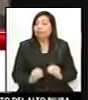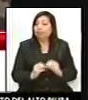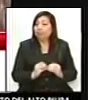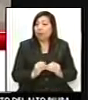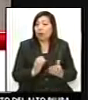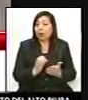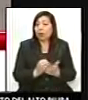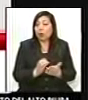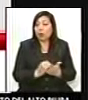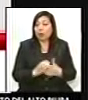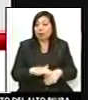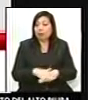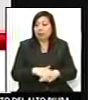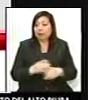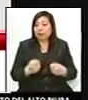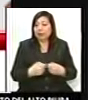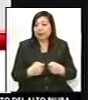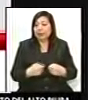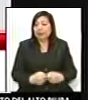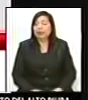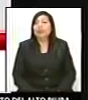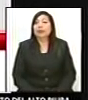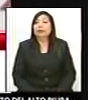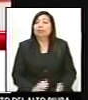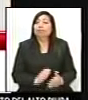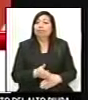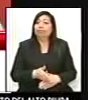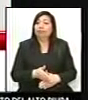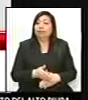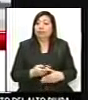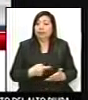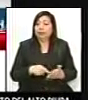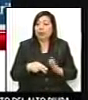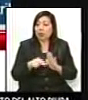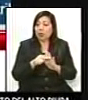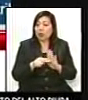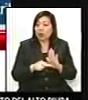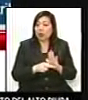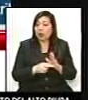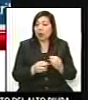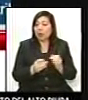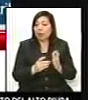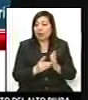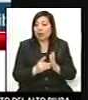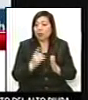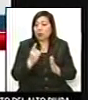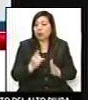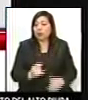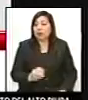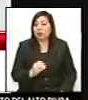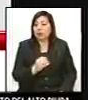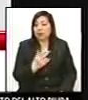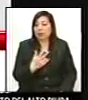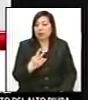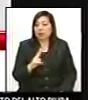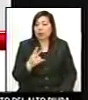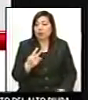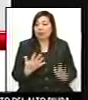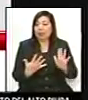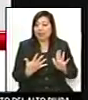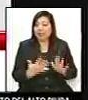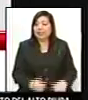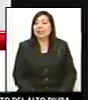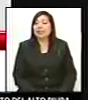los contratos de suministro de energía eléctrica a través de la emisión de normas como el Decreto de Urgencia